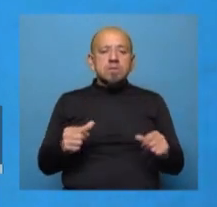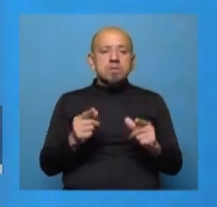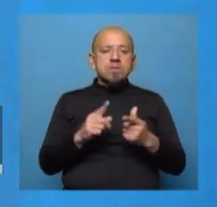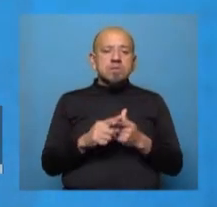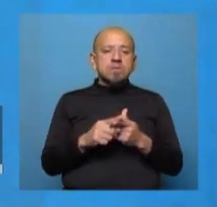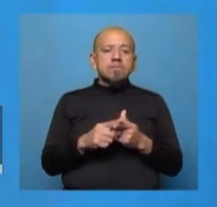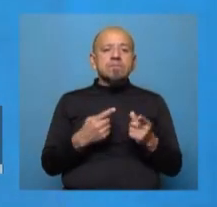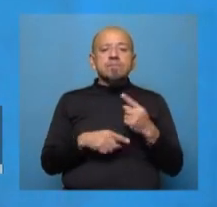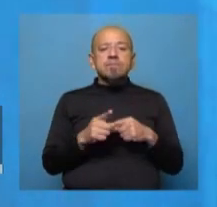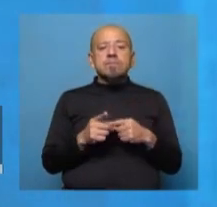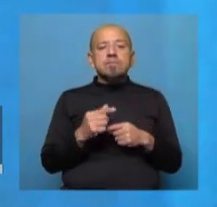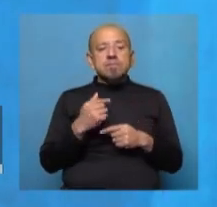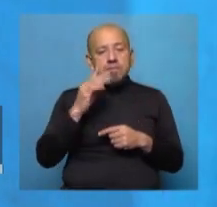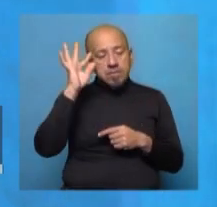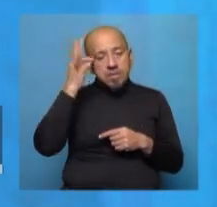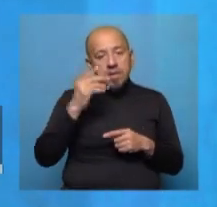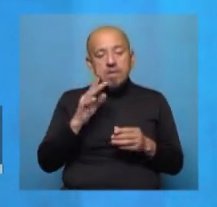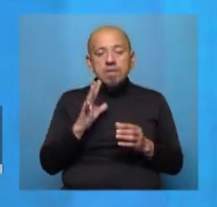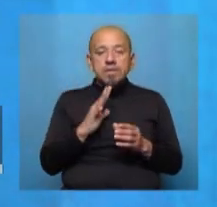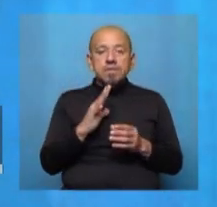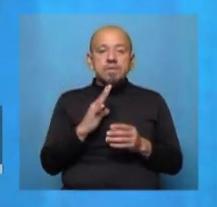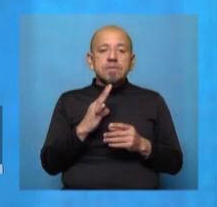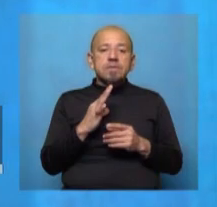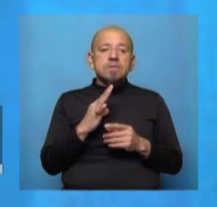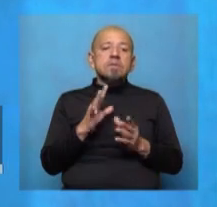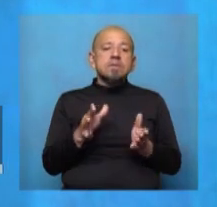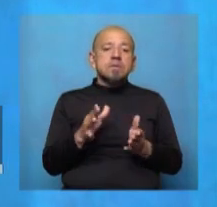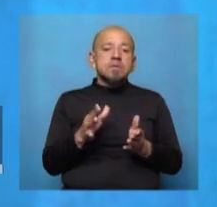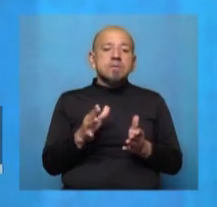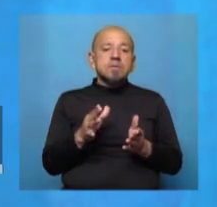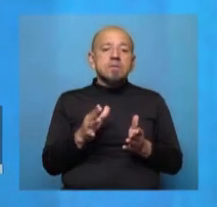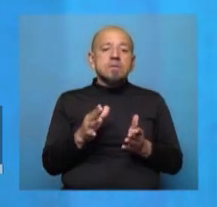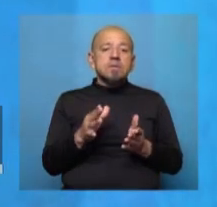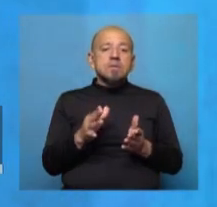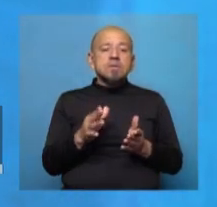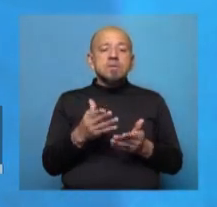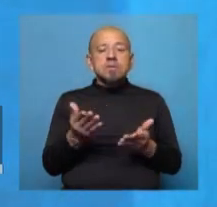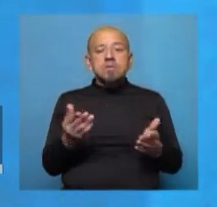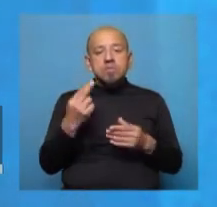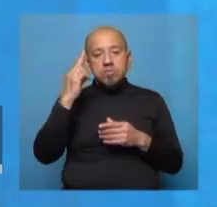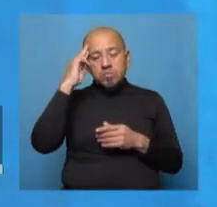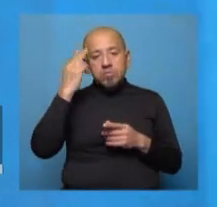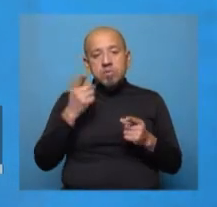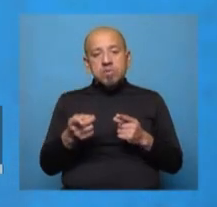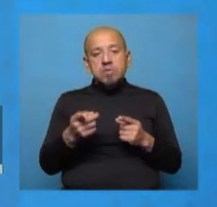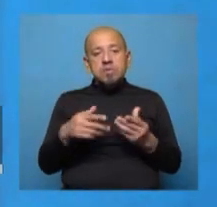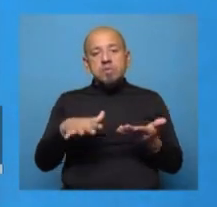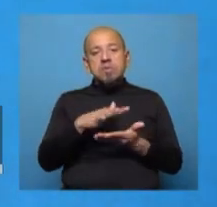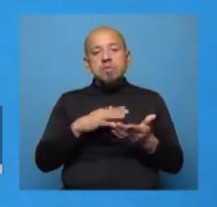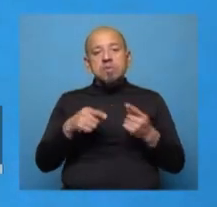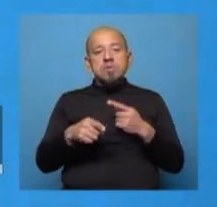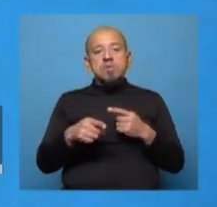Entonces yo creo que en eso si bien la región no Uruguay la región está